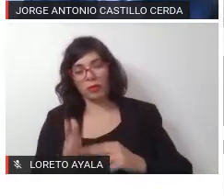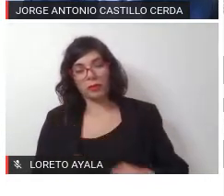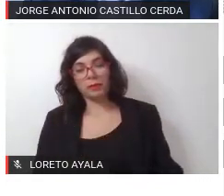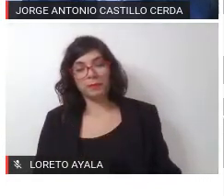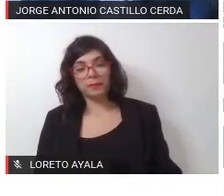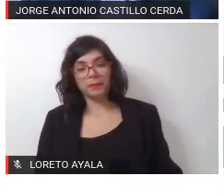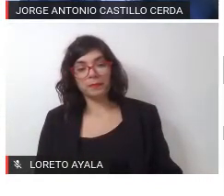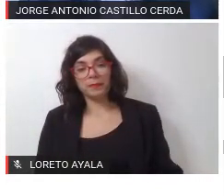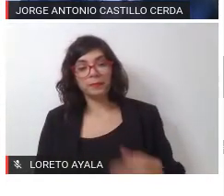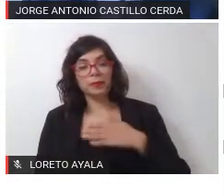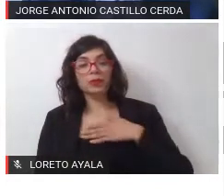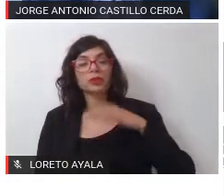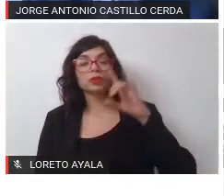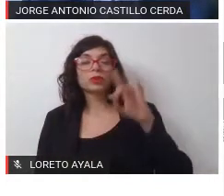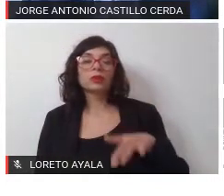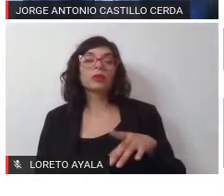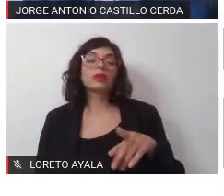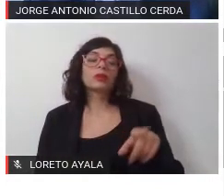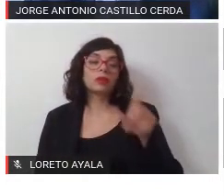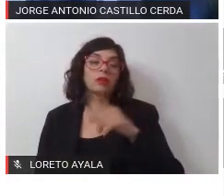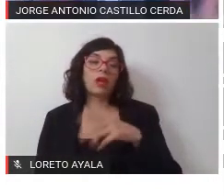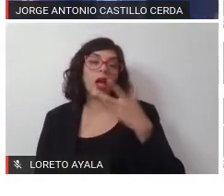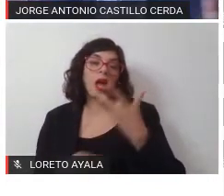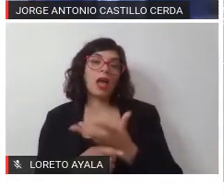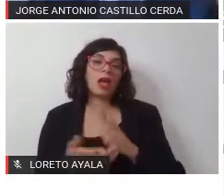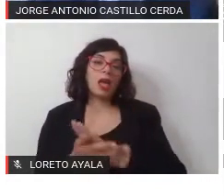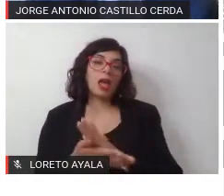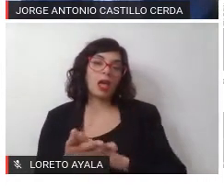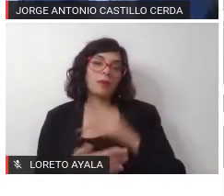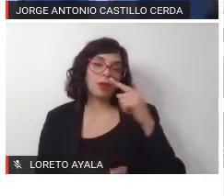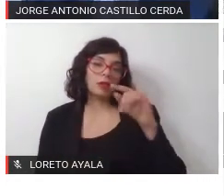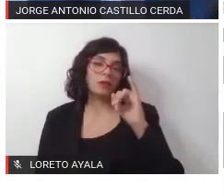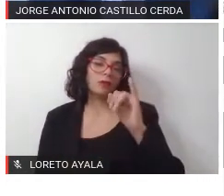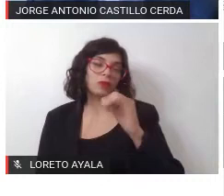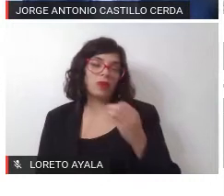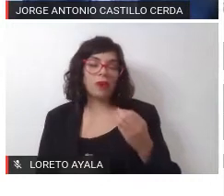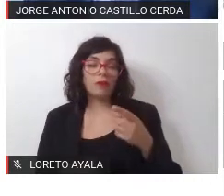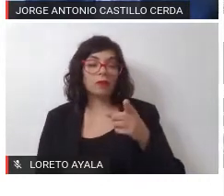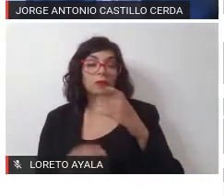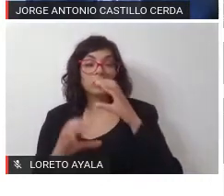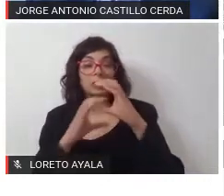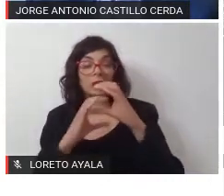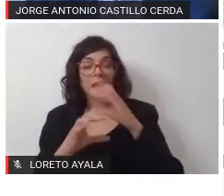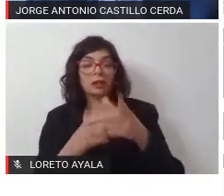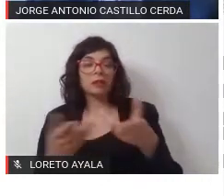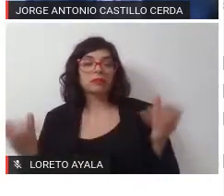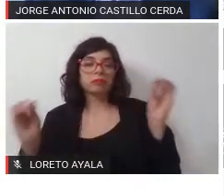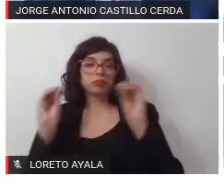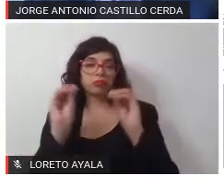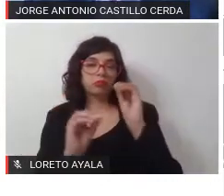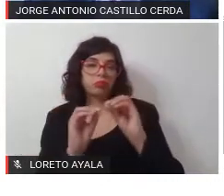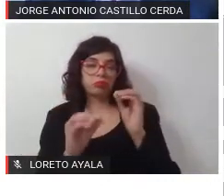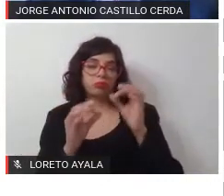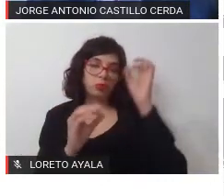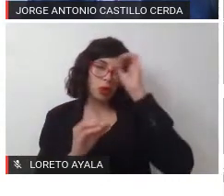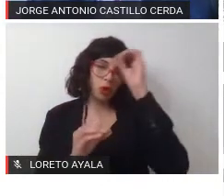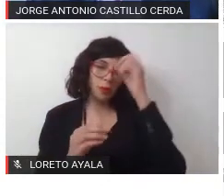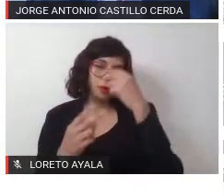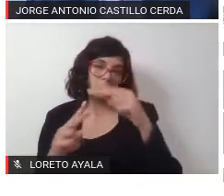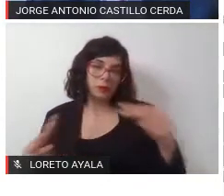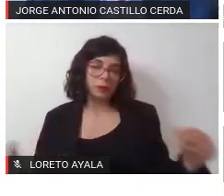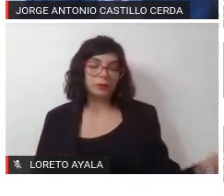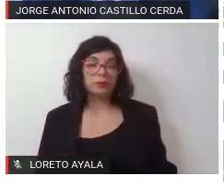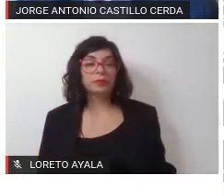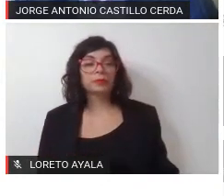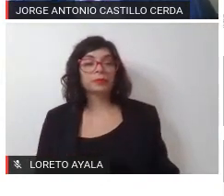Entiendo y sé que también tenemos ejemplos negativos. Así que ahí el chat nos puede dar para eso. Bueno, el apoyo presupuestario para los